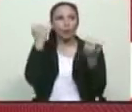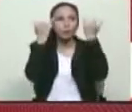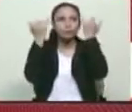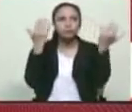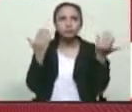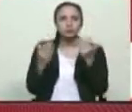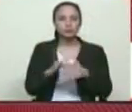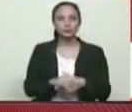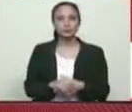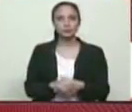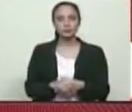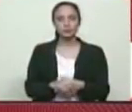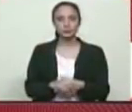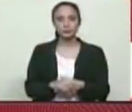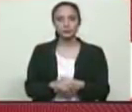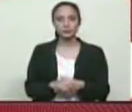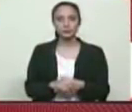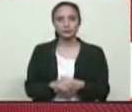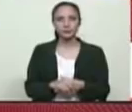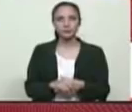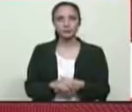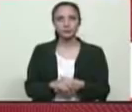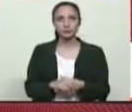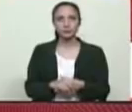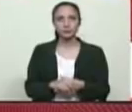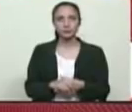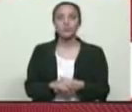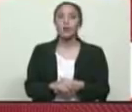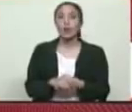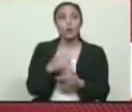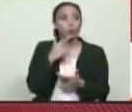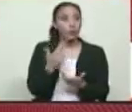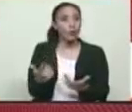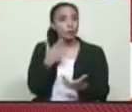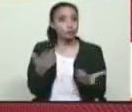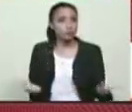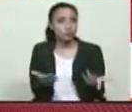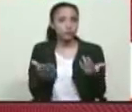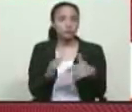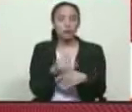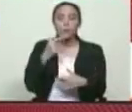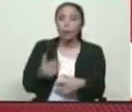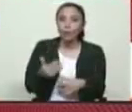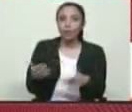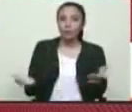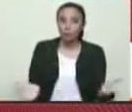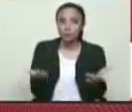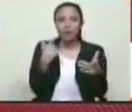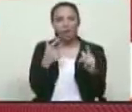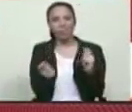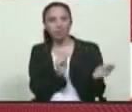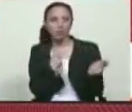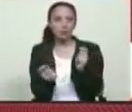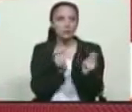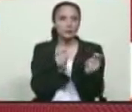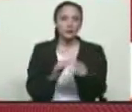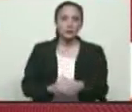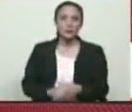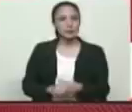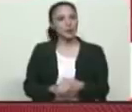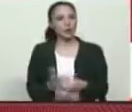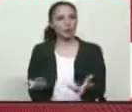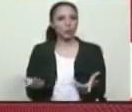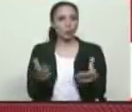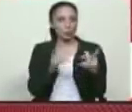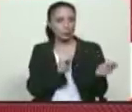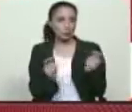potencialidad. Y debe responder a la prioridad del momento histórico de confrontación con el imperialismo y la